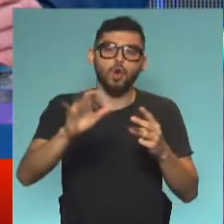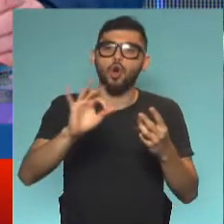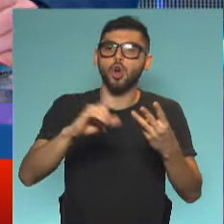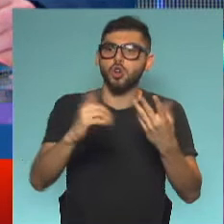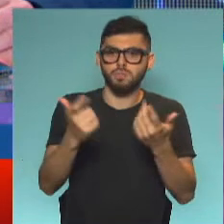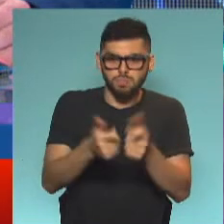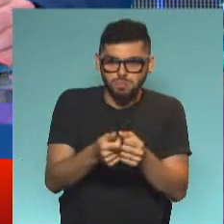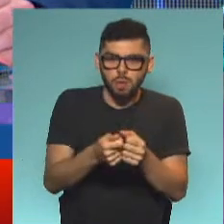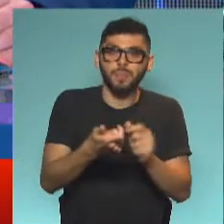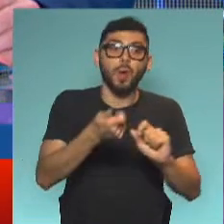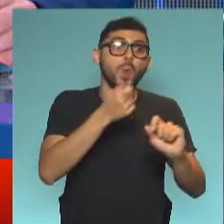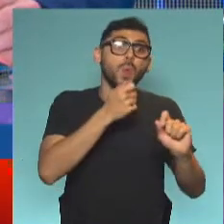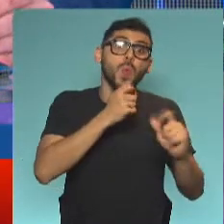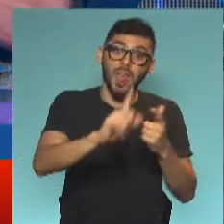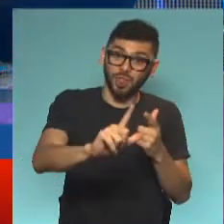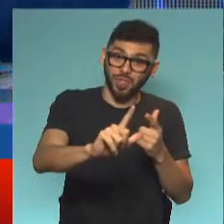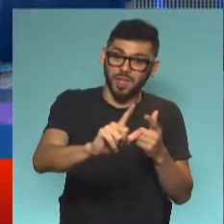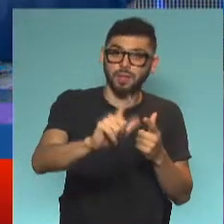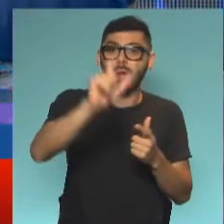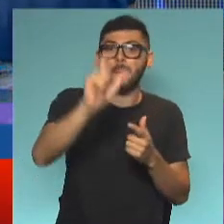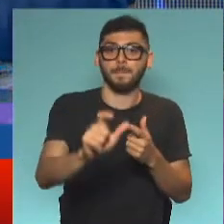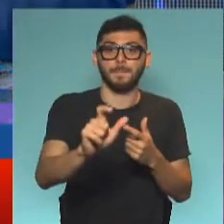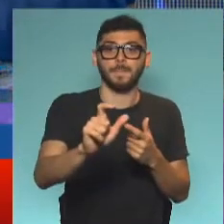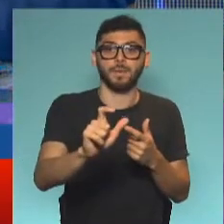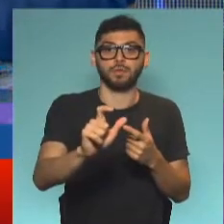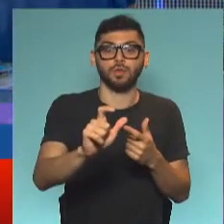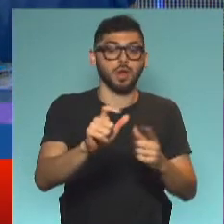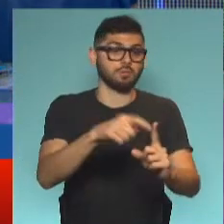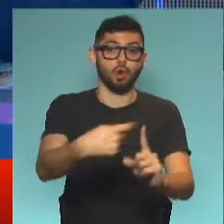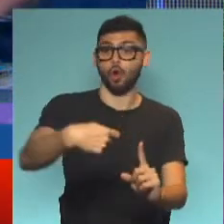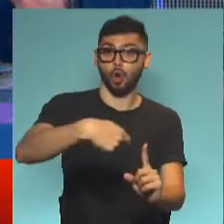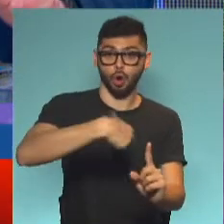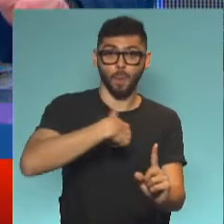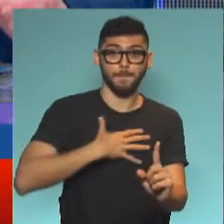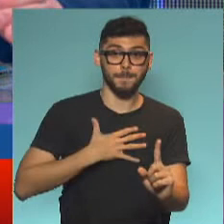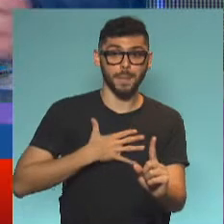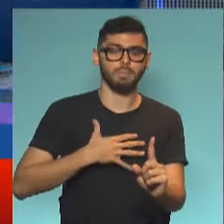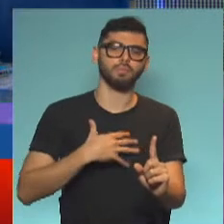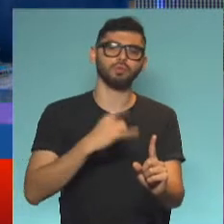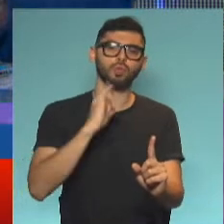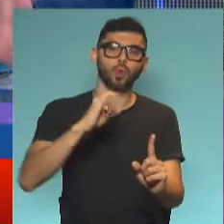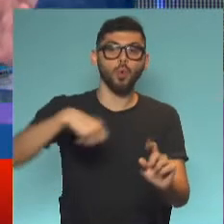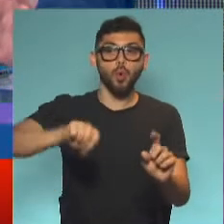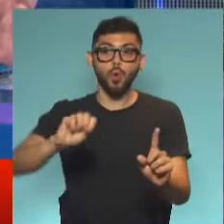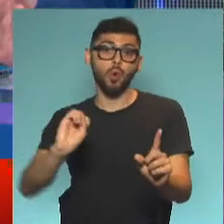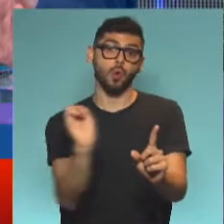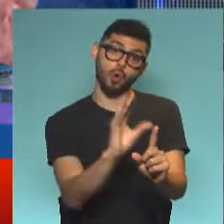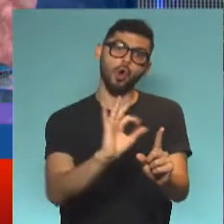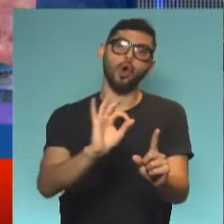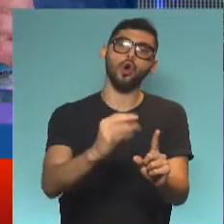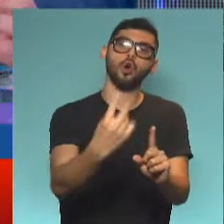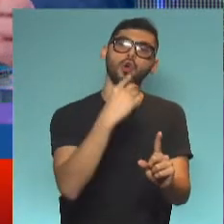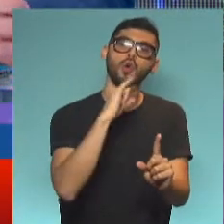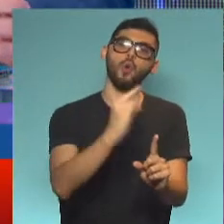plataforma, y el comprador podrá requerir que se lo envíen en un delivery o retirarlo por el local. Lo que no va a